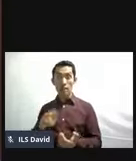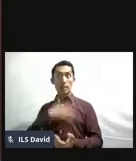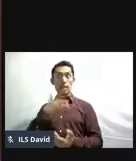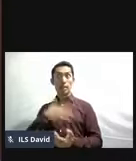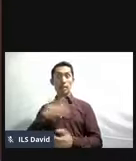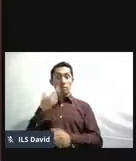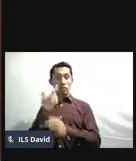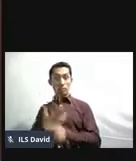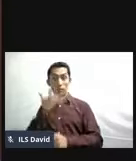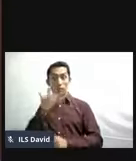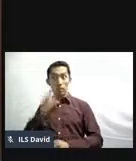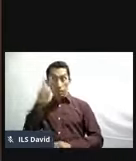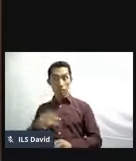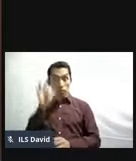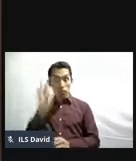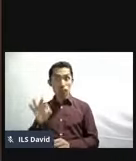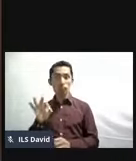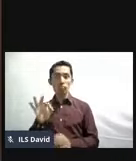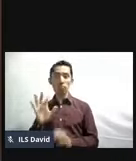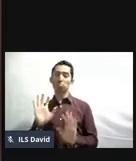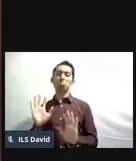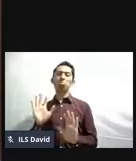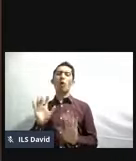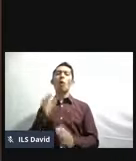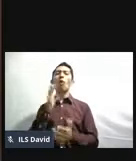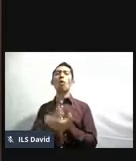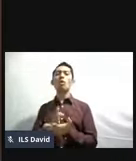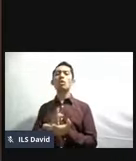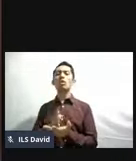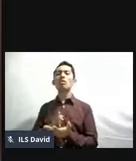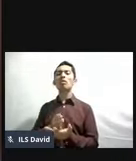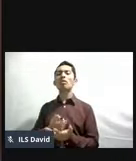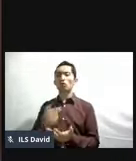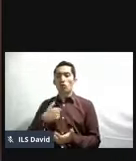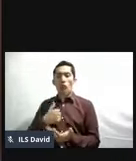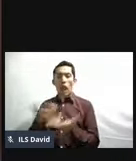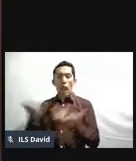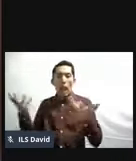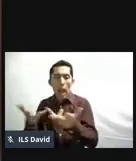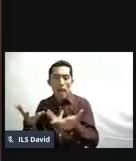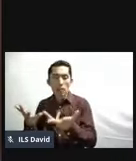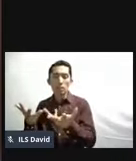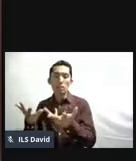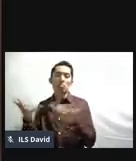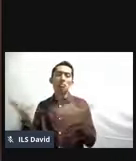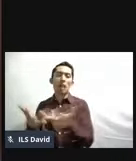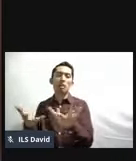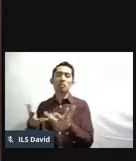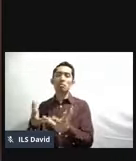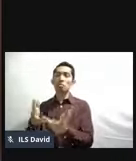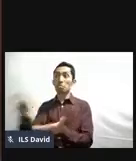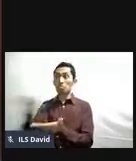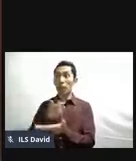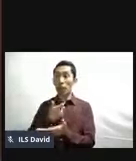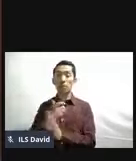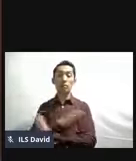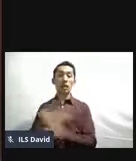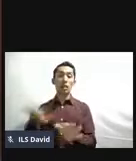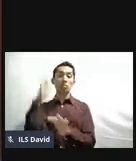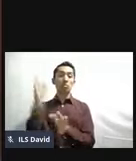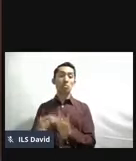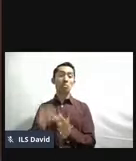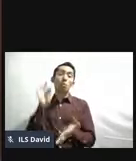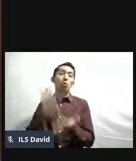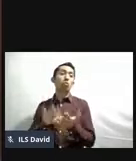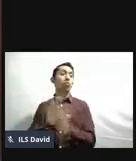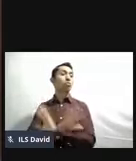y llanamente meritocrático. ¿Qué quiero decir? Yo hago algo, ejecuto algo una vez que me pagan, ¿no? O me pagan por